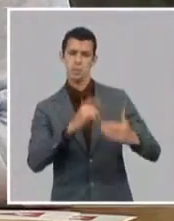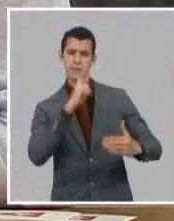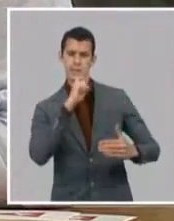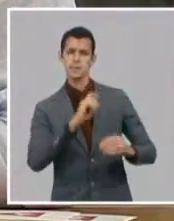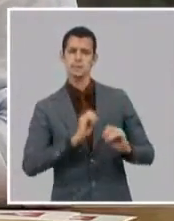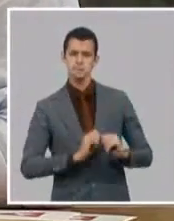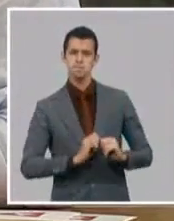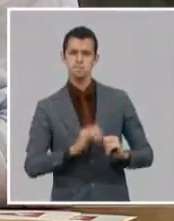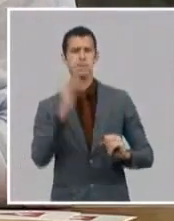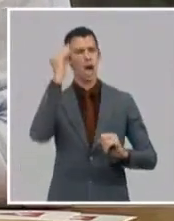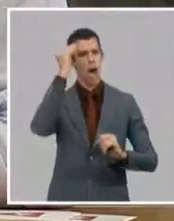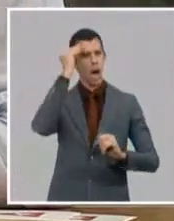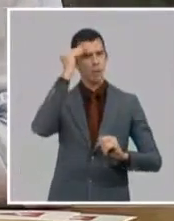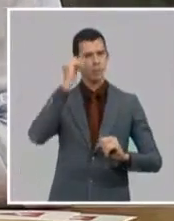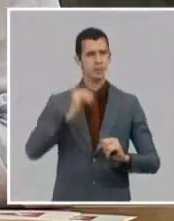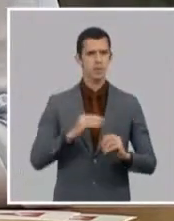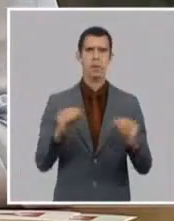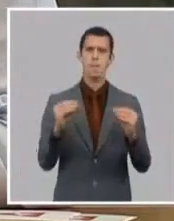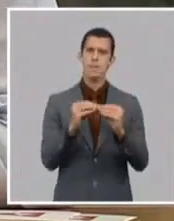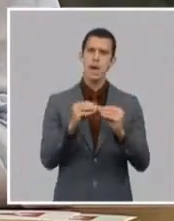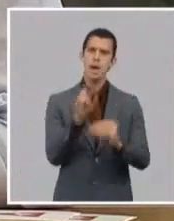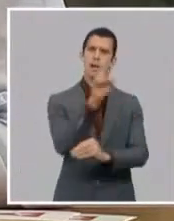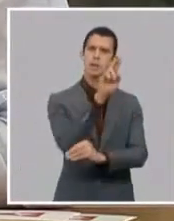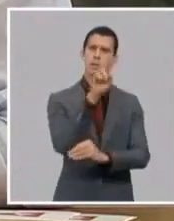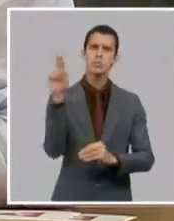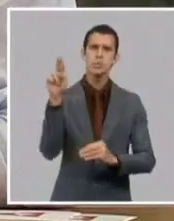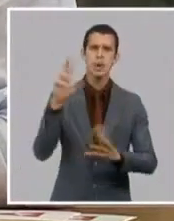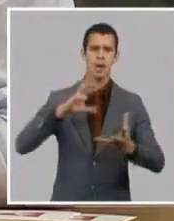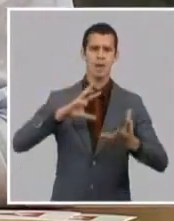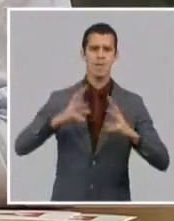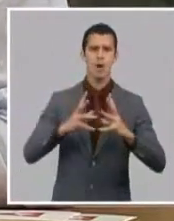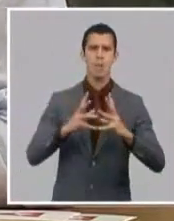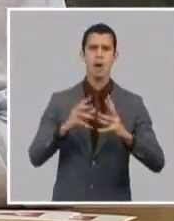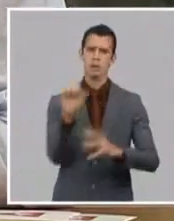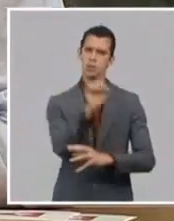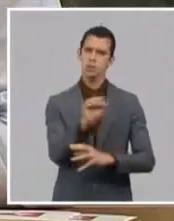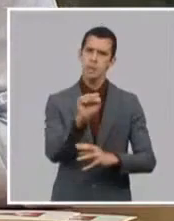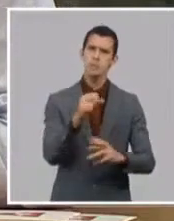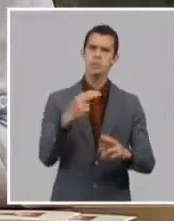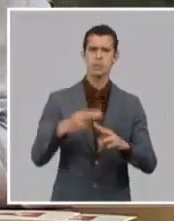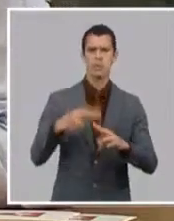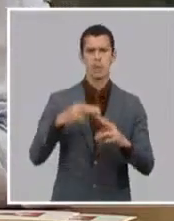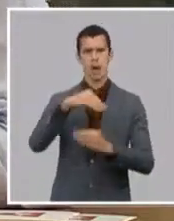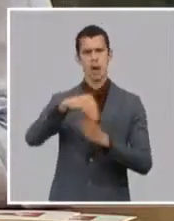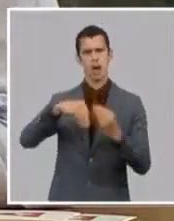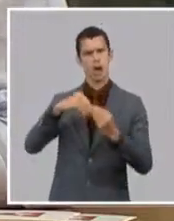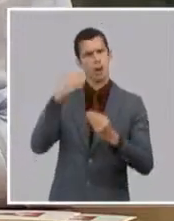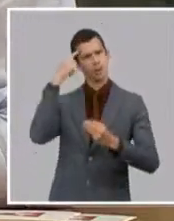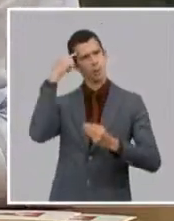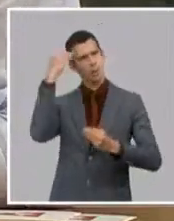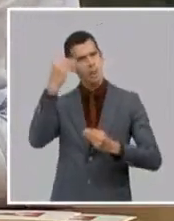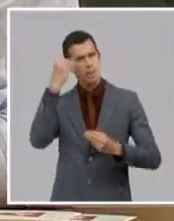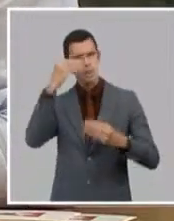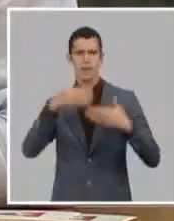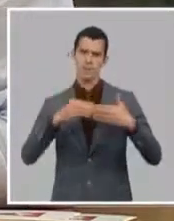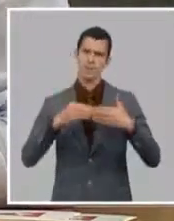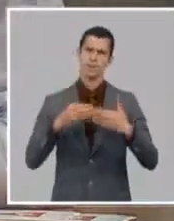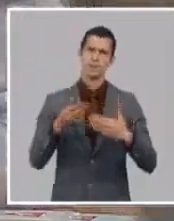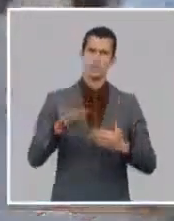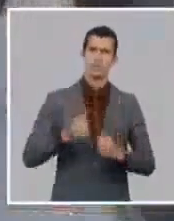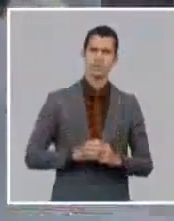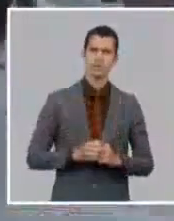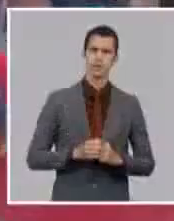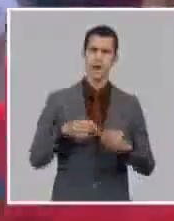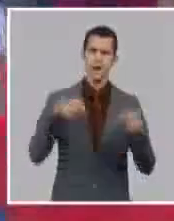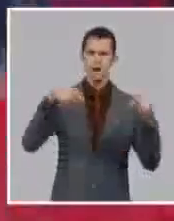para llegar a todos, para abrir horizontes de superación a todos. Y yo creo que todos en la revolución, sin distinción de color de la piel,